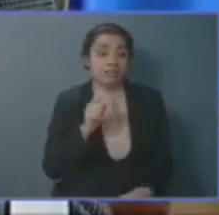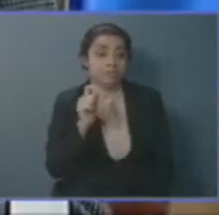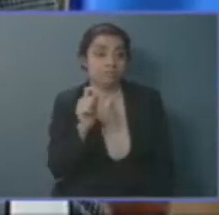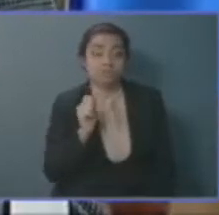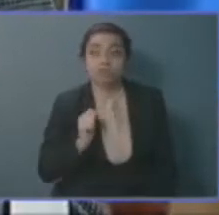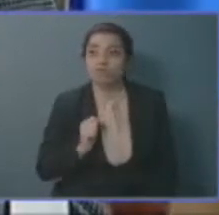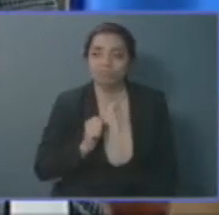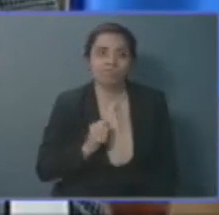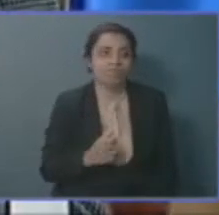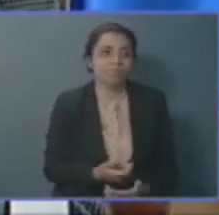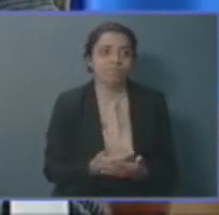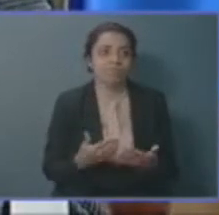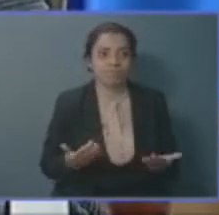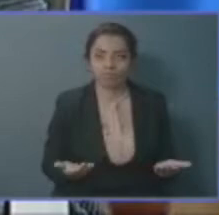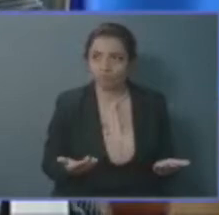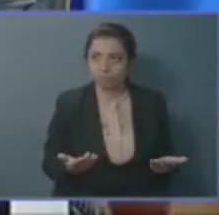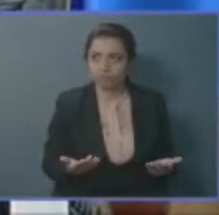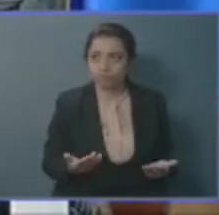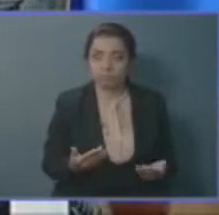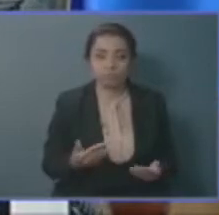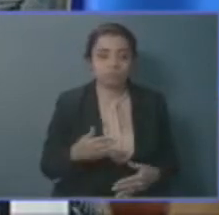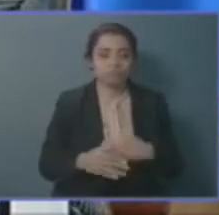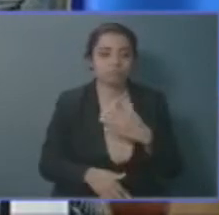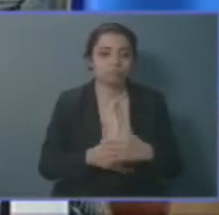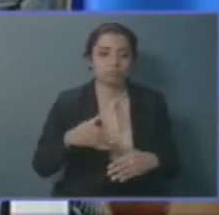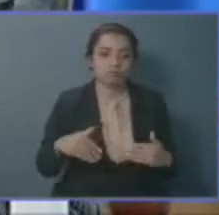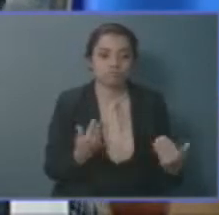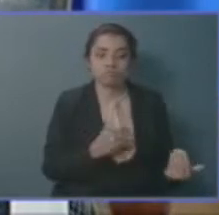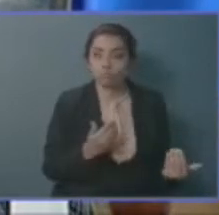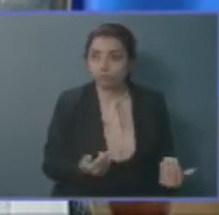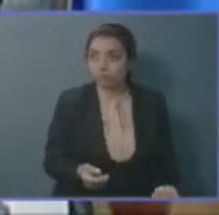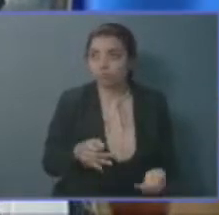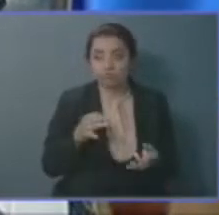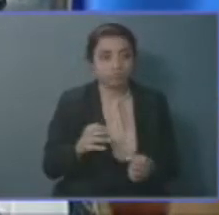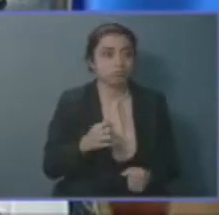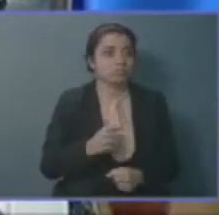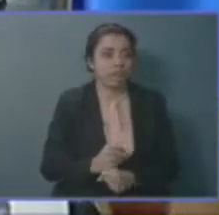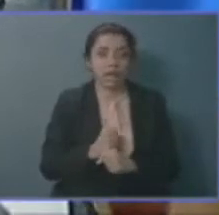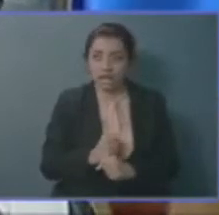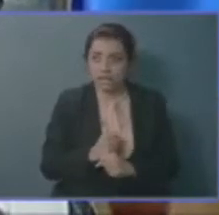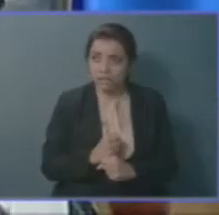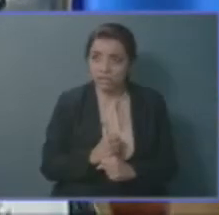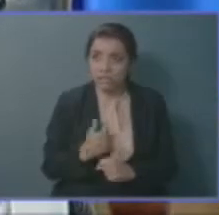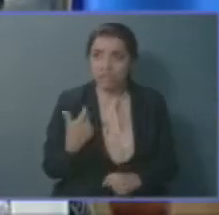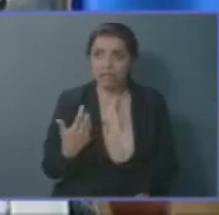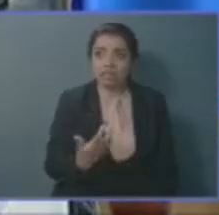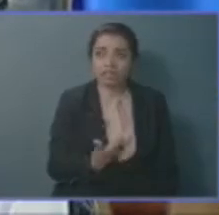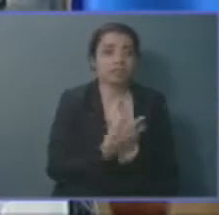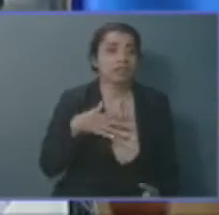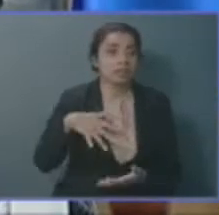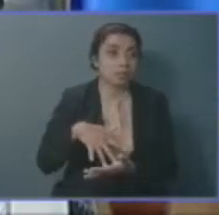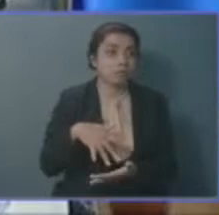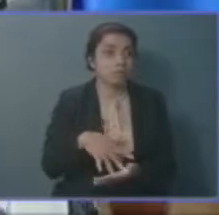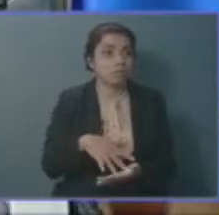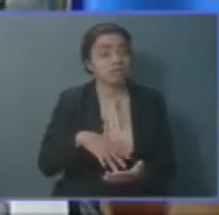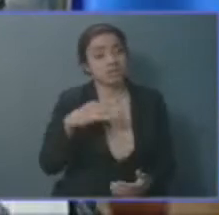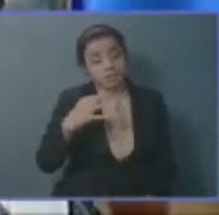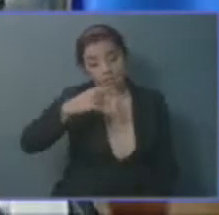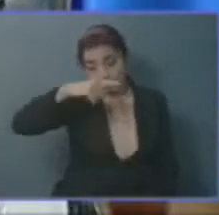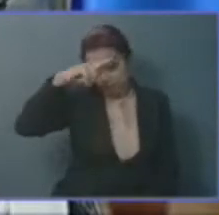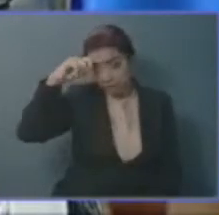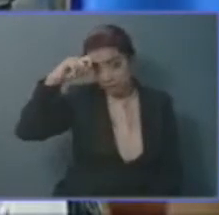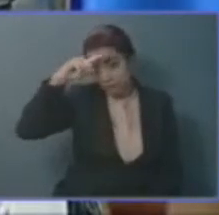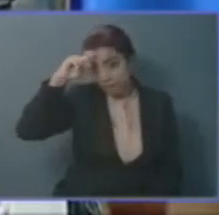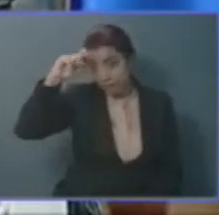de protocolos sanitarios que le garanticen a nuestra gente que tiene que salir a trabajar para poder